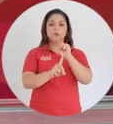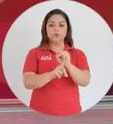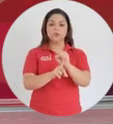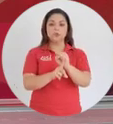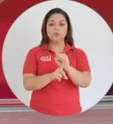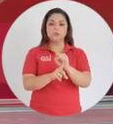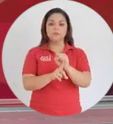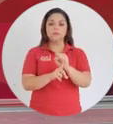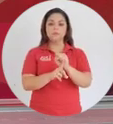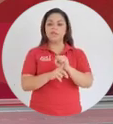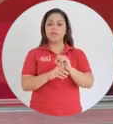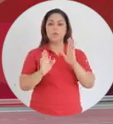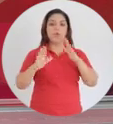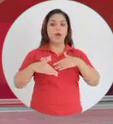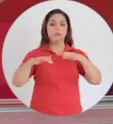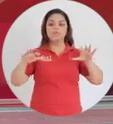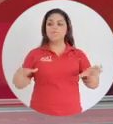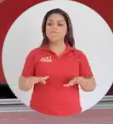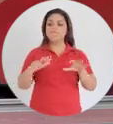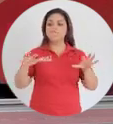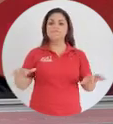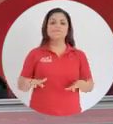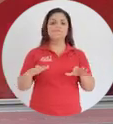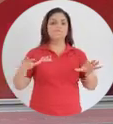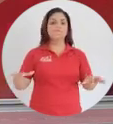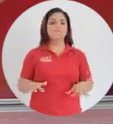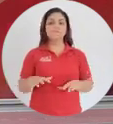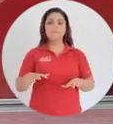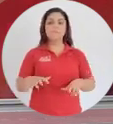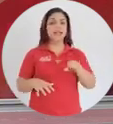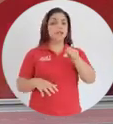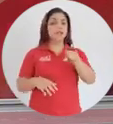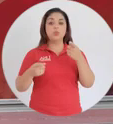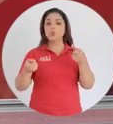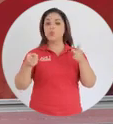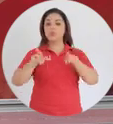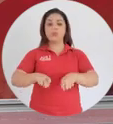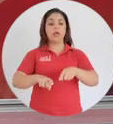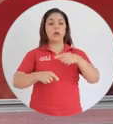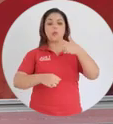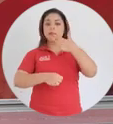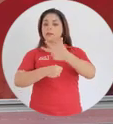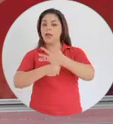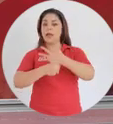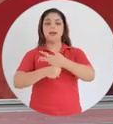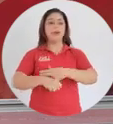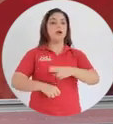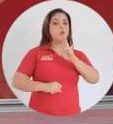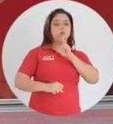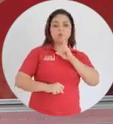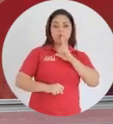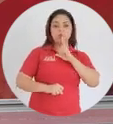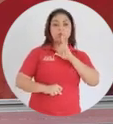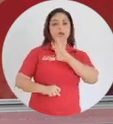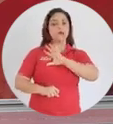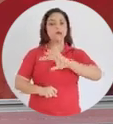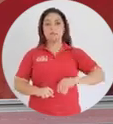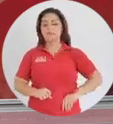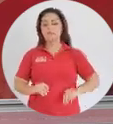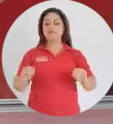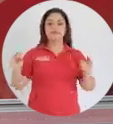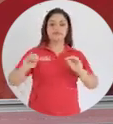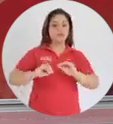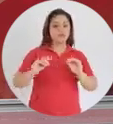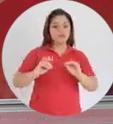situación de inactividad, cosa que no está pasando ni en Guatemala, ni en Honduras, ni en El